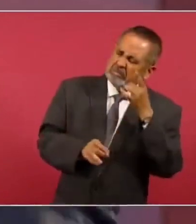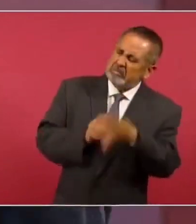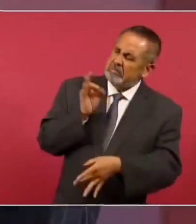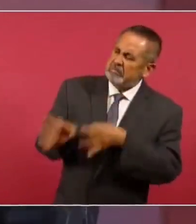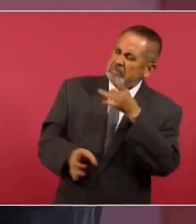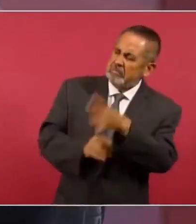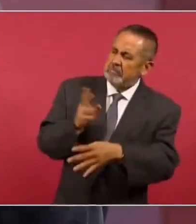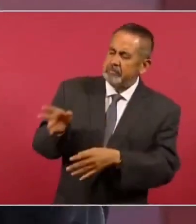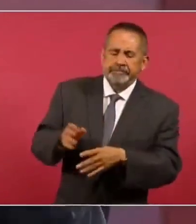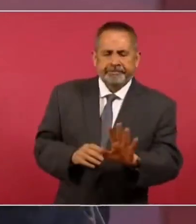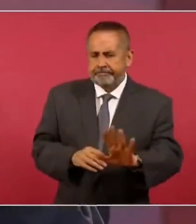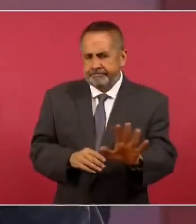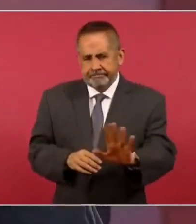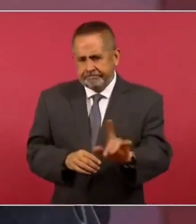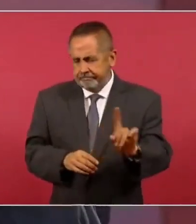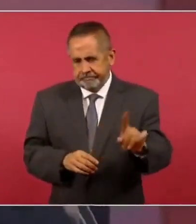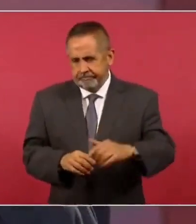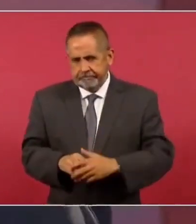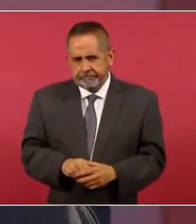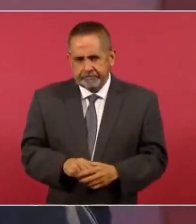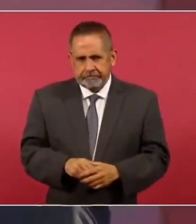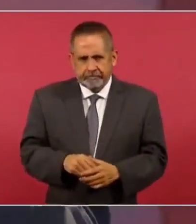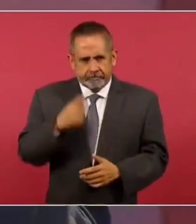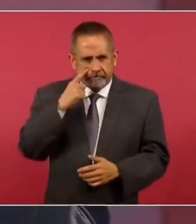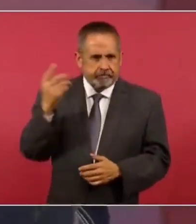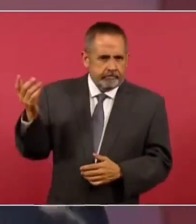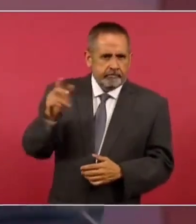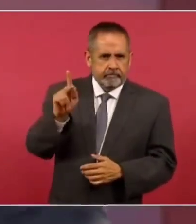Miren lo que le hicieron a Pedro Castillo